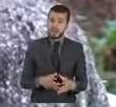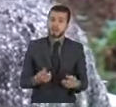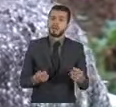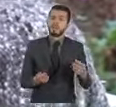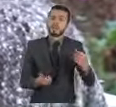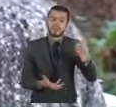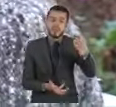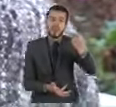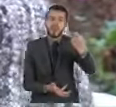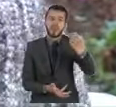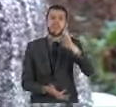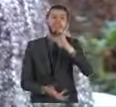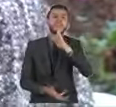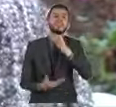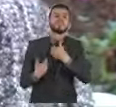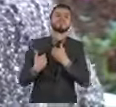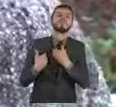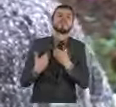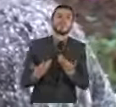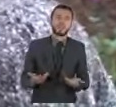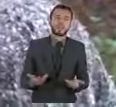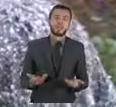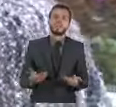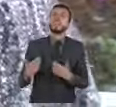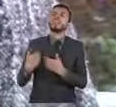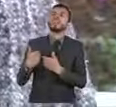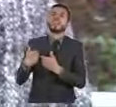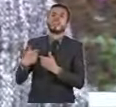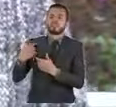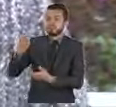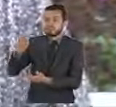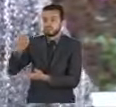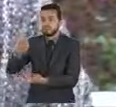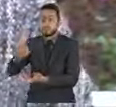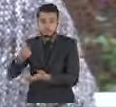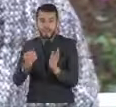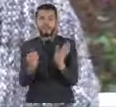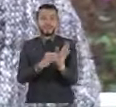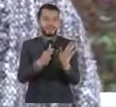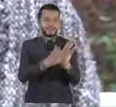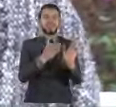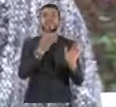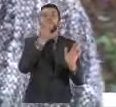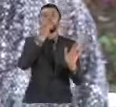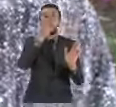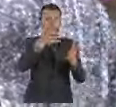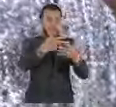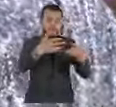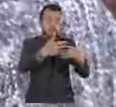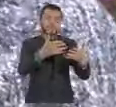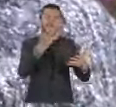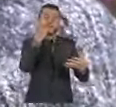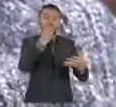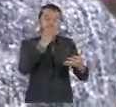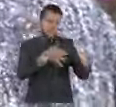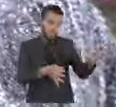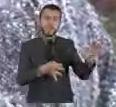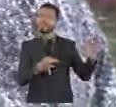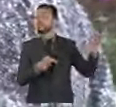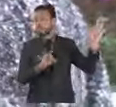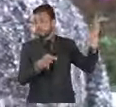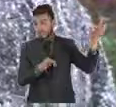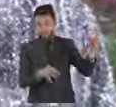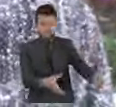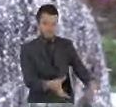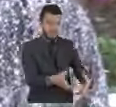tanto de instrumentos urbanos como de instrumentos financieros para que se ejecute, se queda divinamente escrito, va a ser un papel divino, ¿no? Van a ser